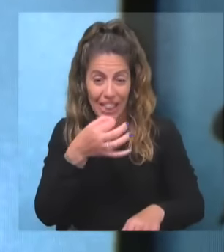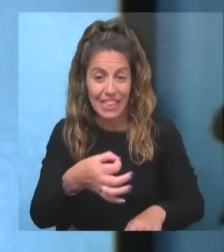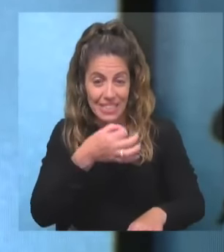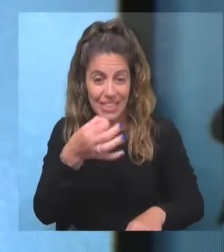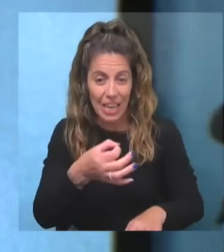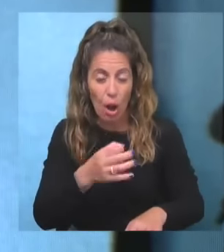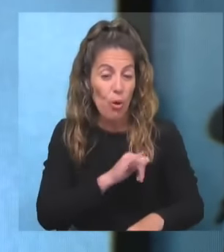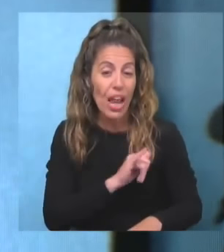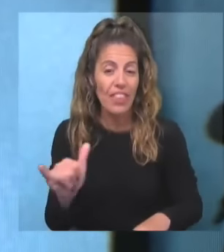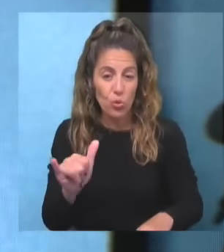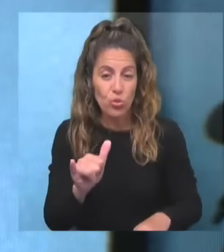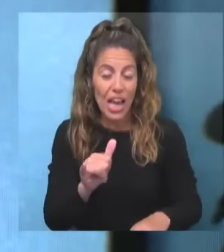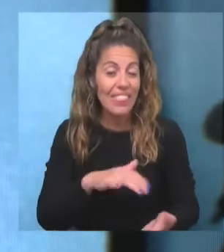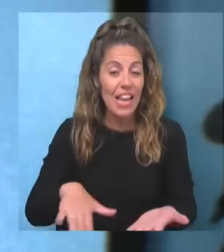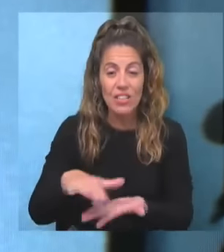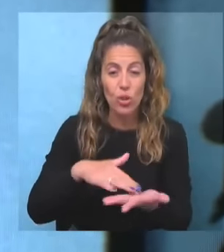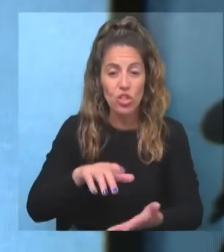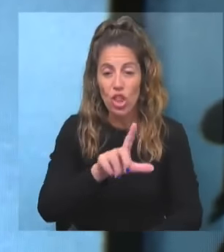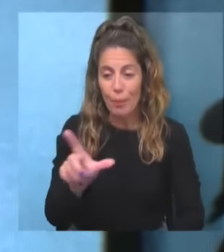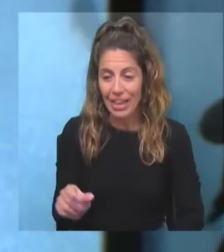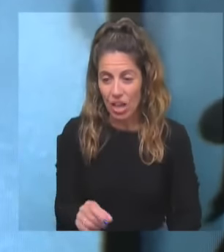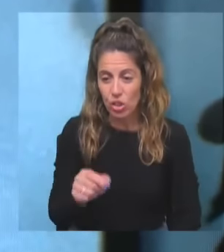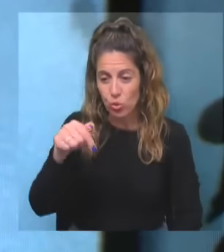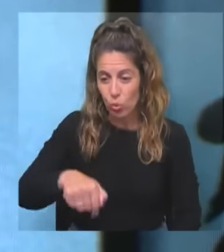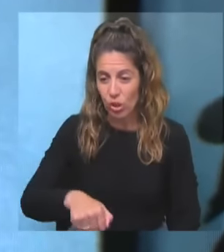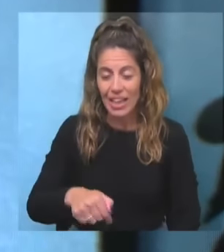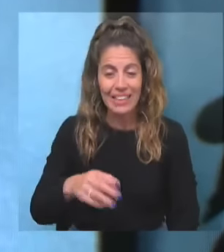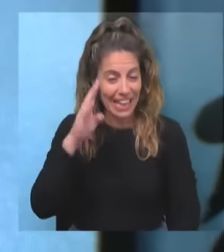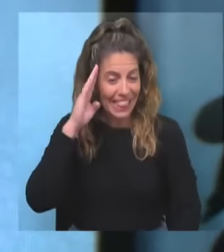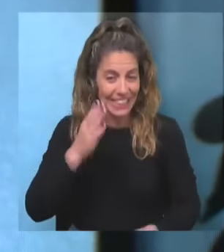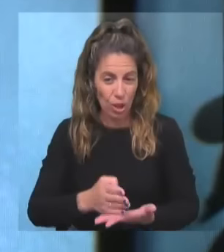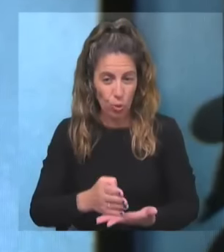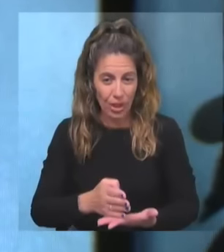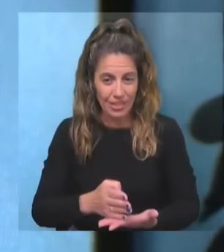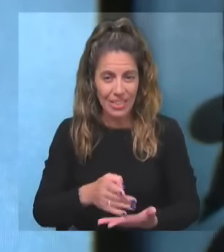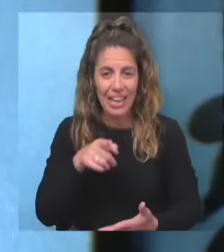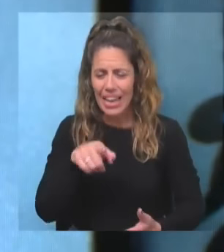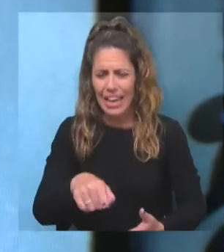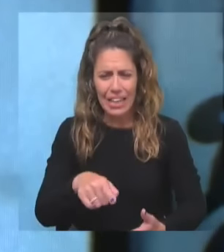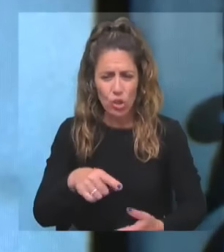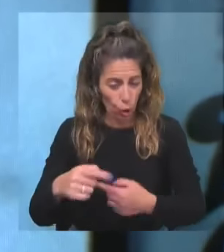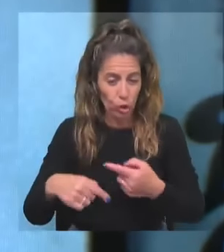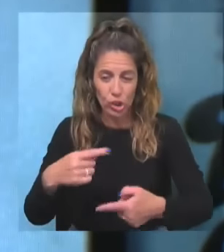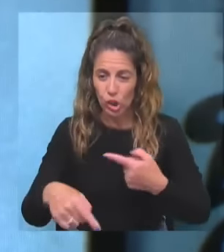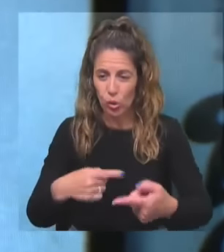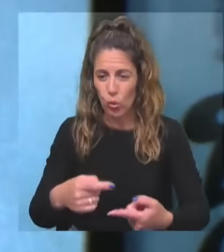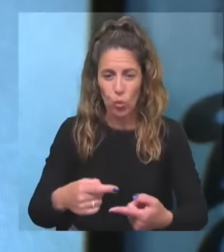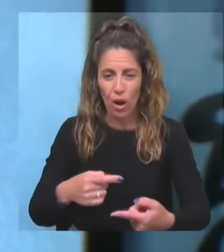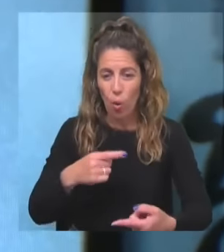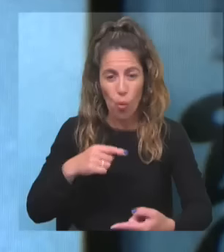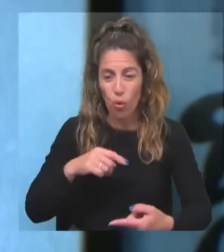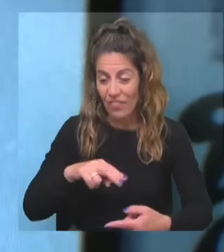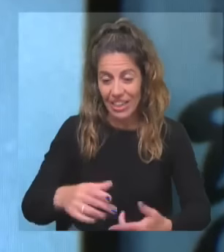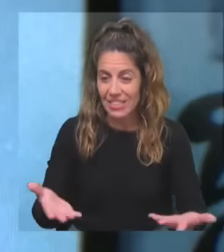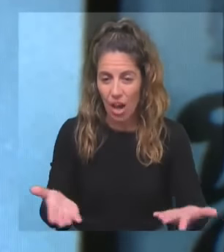estaba pasando en la América del Sur, de las dictaduras. Es más, tiene una enorme vigencia, que es la intromisión